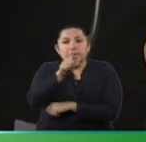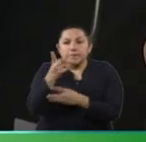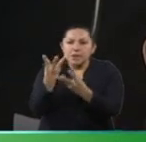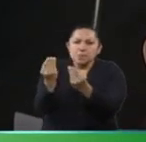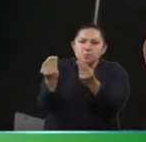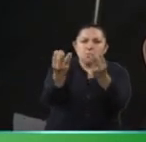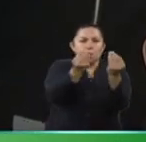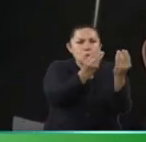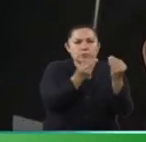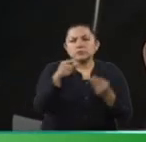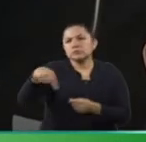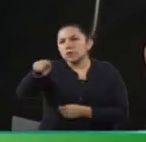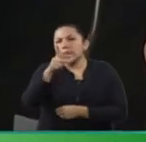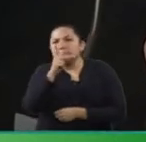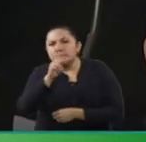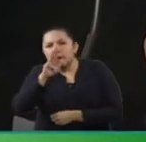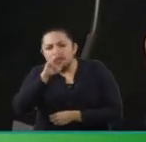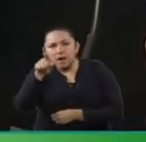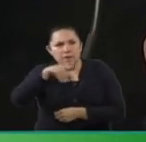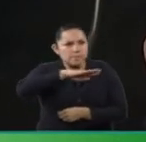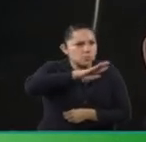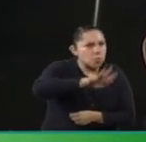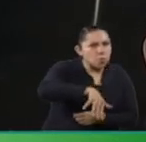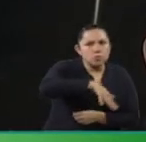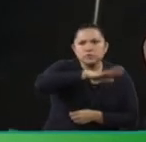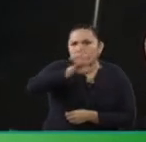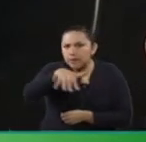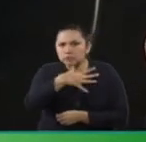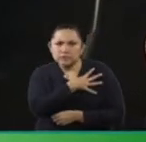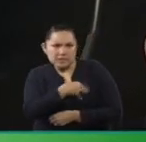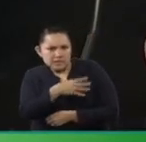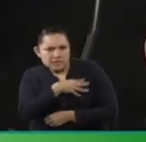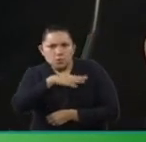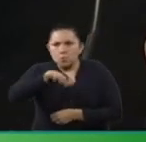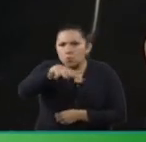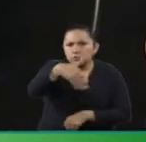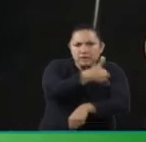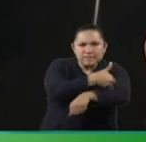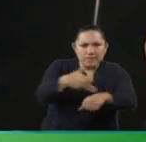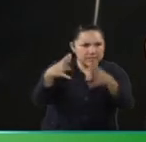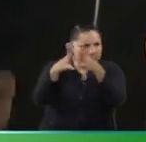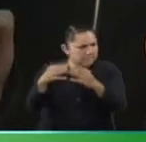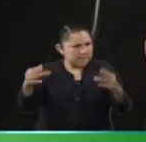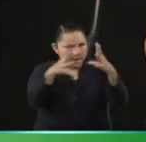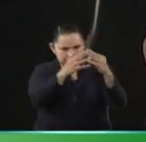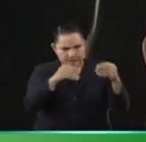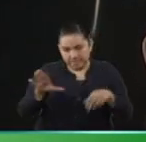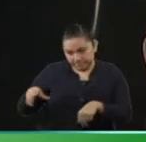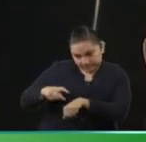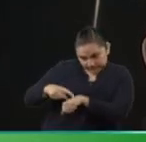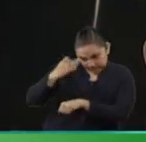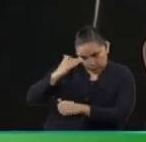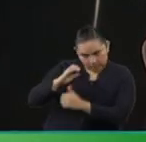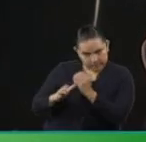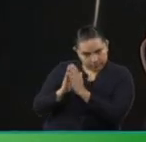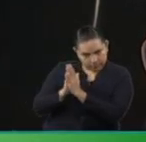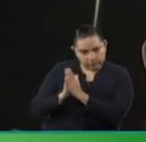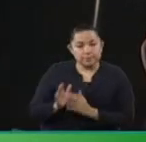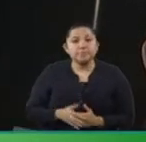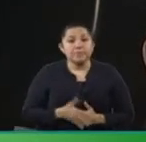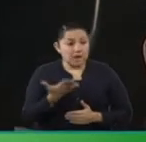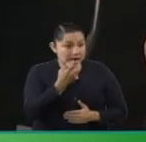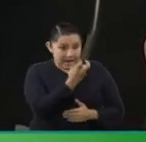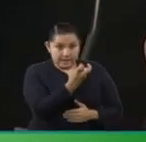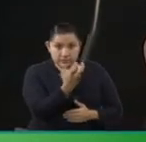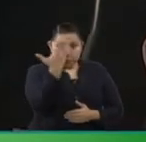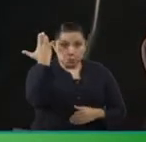sus familiares desaparecidos por favor desde movimiento ciudadano decimos fuerte y claro ni Perdón ni olvido para este